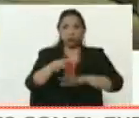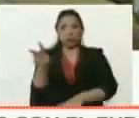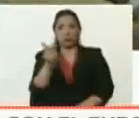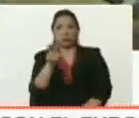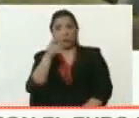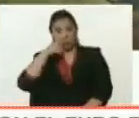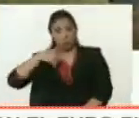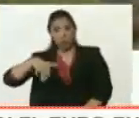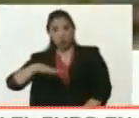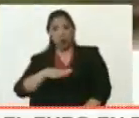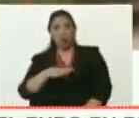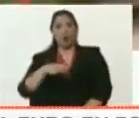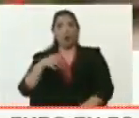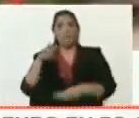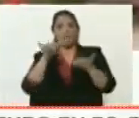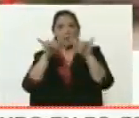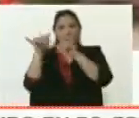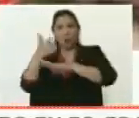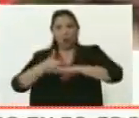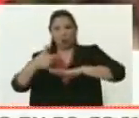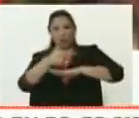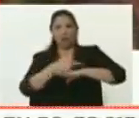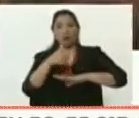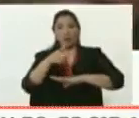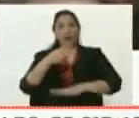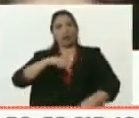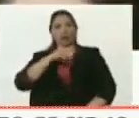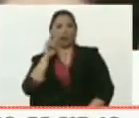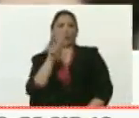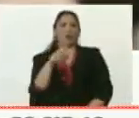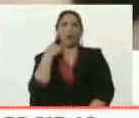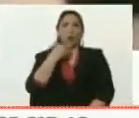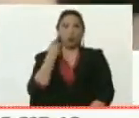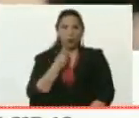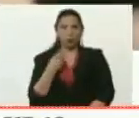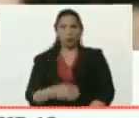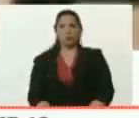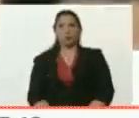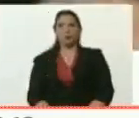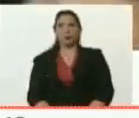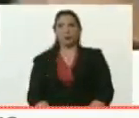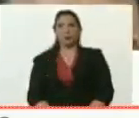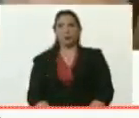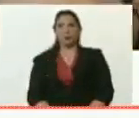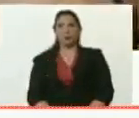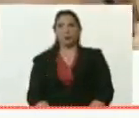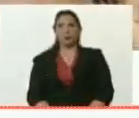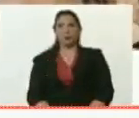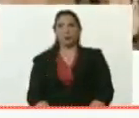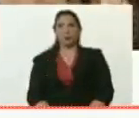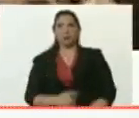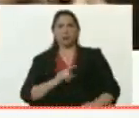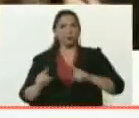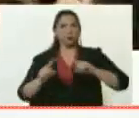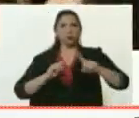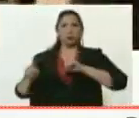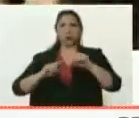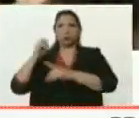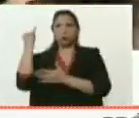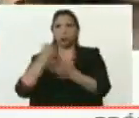el pueblo es el gobierno. Allí nosotros vemos a la juventud incidiendo, dirigiendo